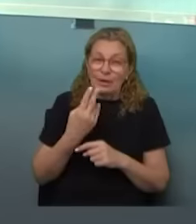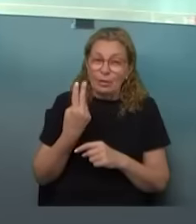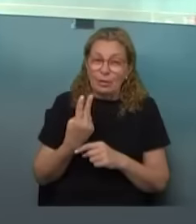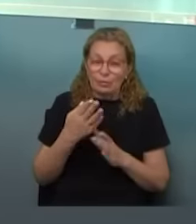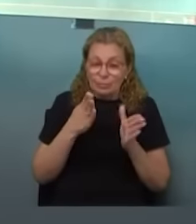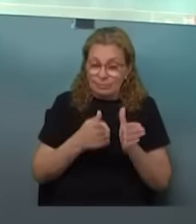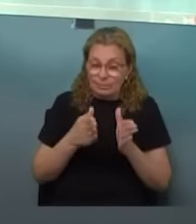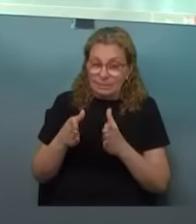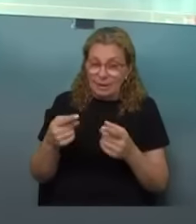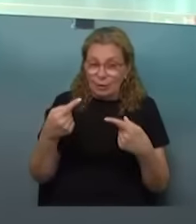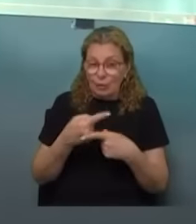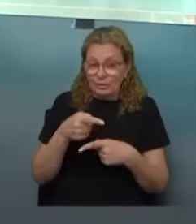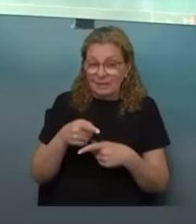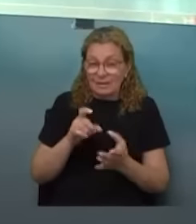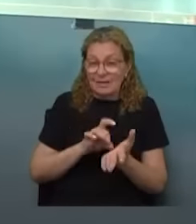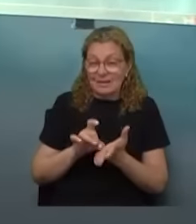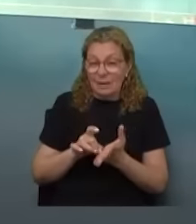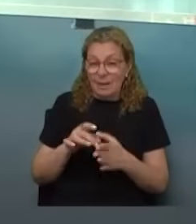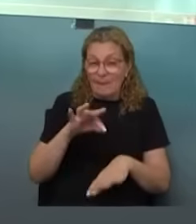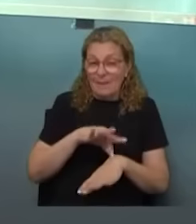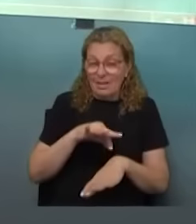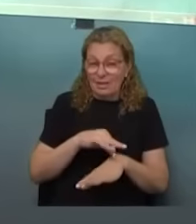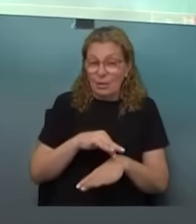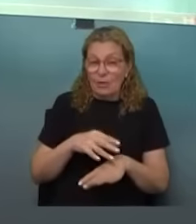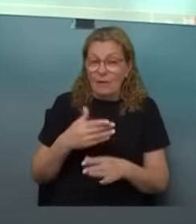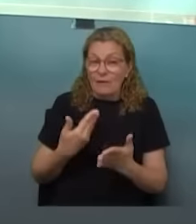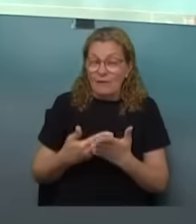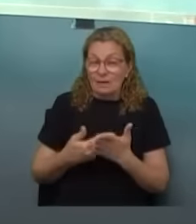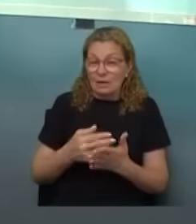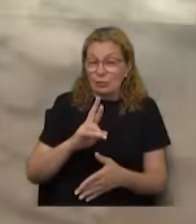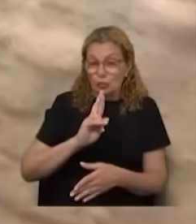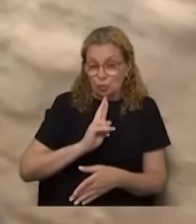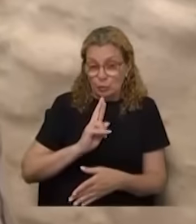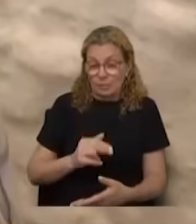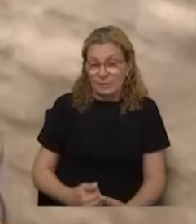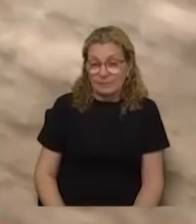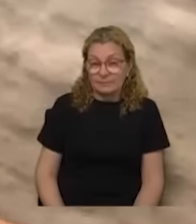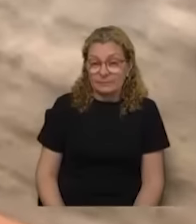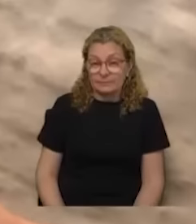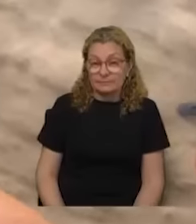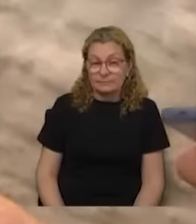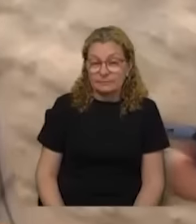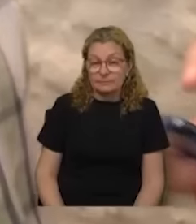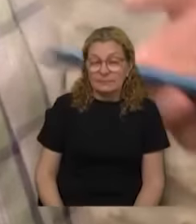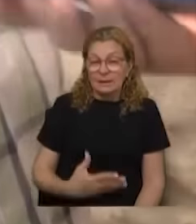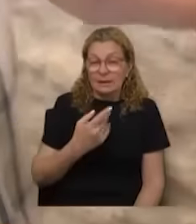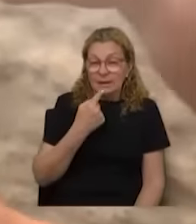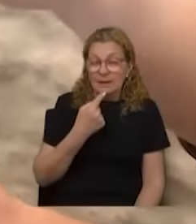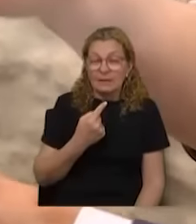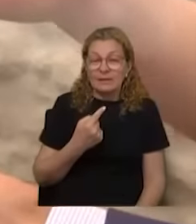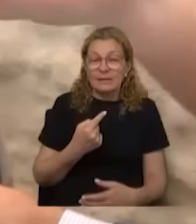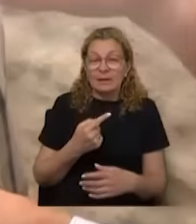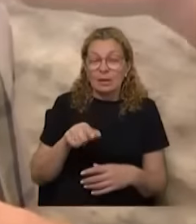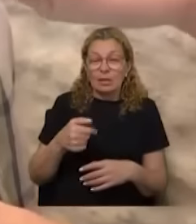recursos contra ese nuevo sistema de certificaciones que están pendientes de resolución implica dice llanamente que